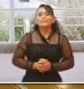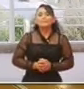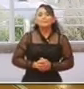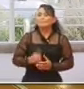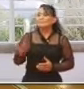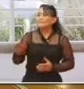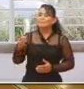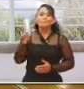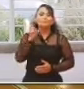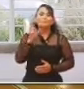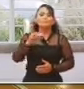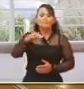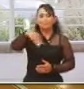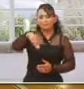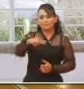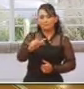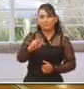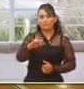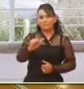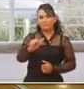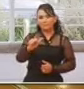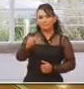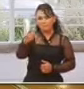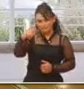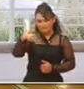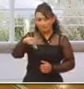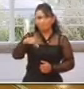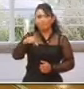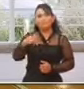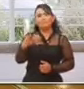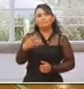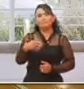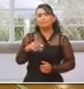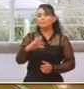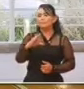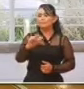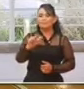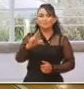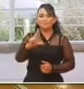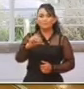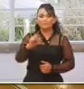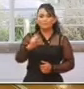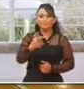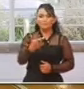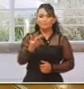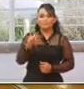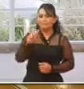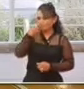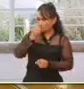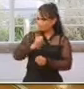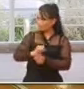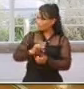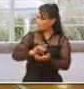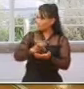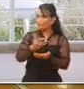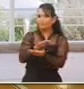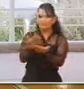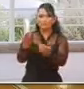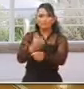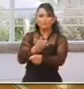de la voz la regidora María Alemán, posteriormente el regidor José Manuel Sánchez Nieto. Muchas gracias, secretario, presidente, compañeras y